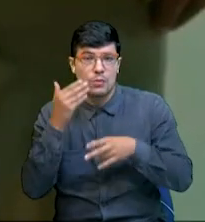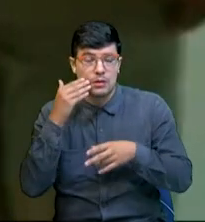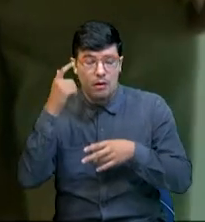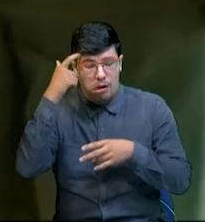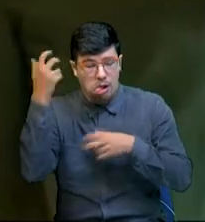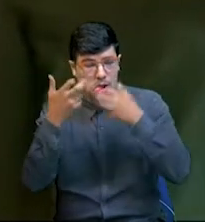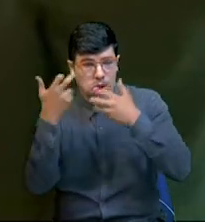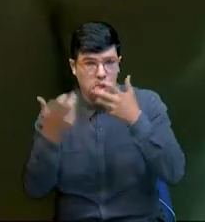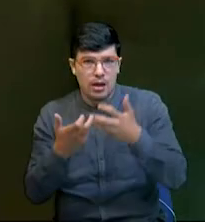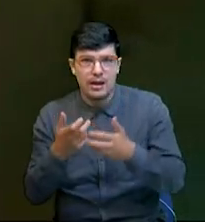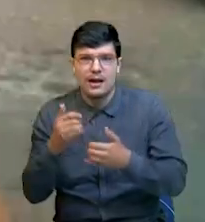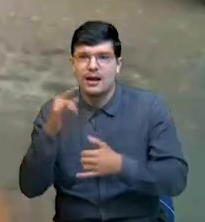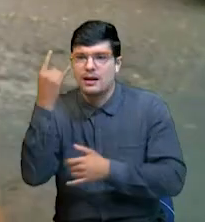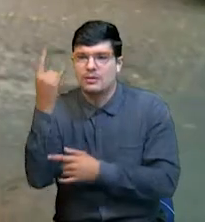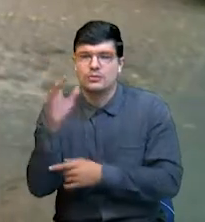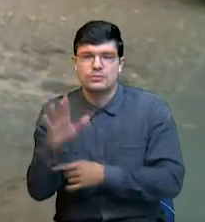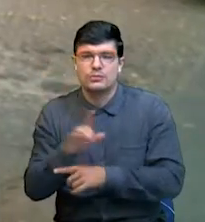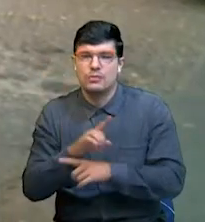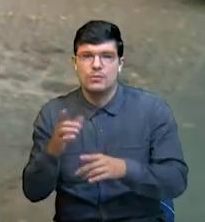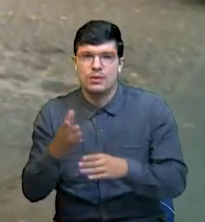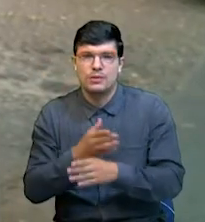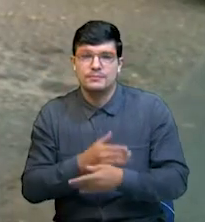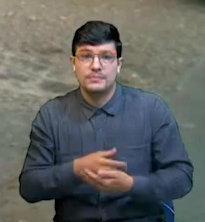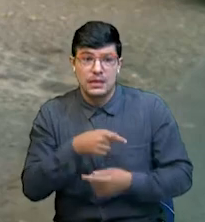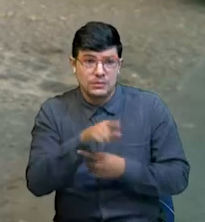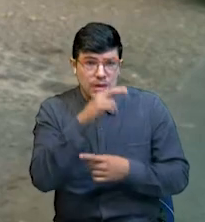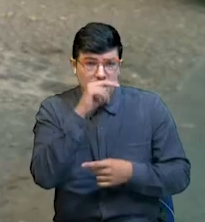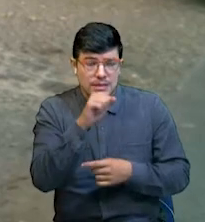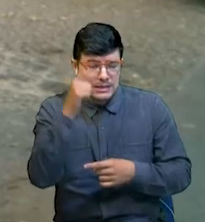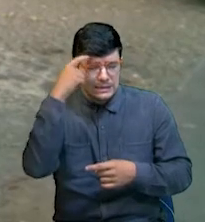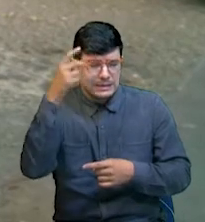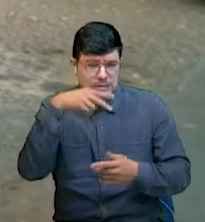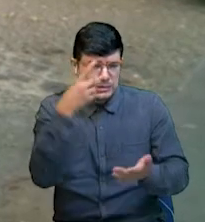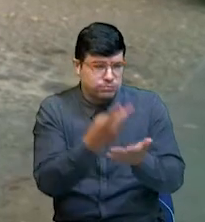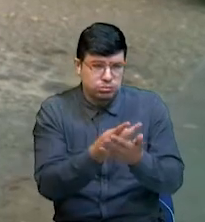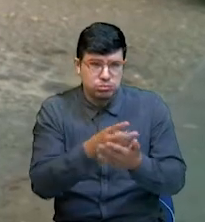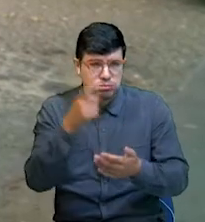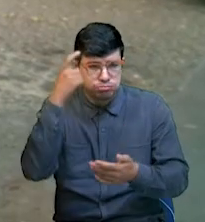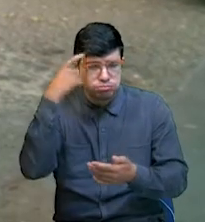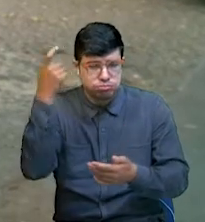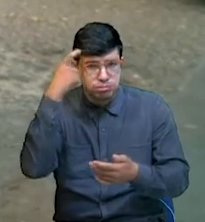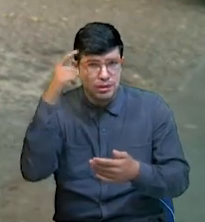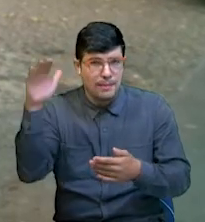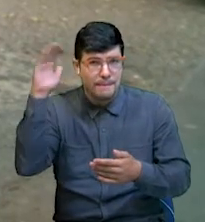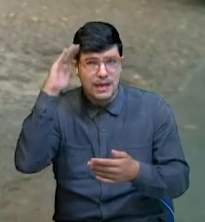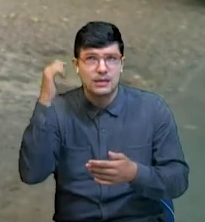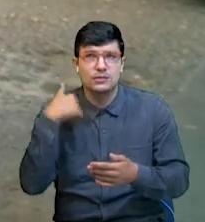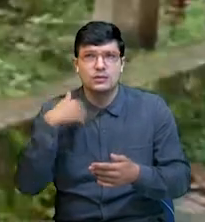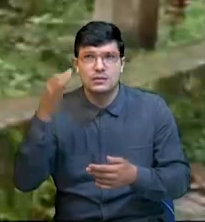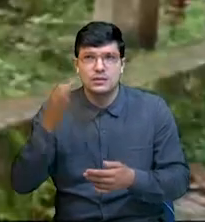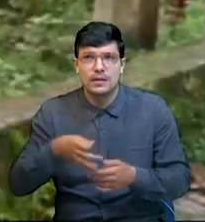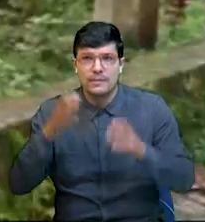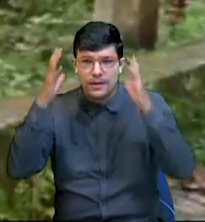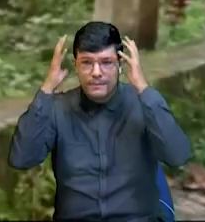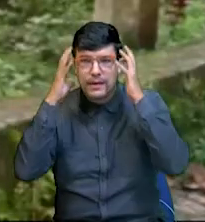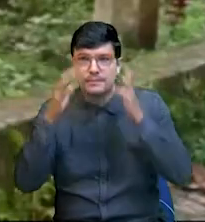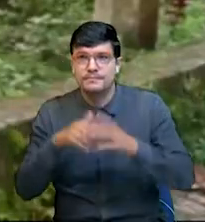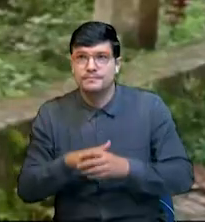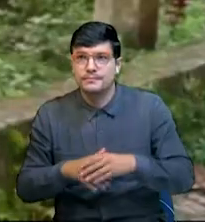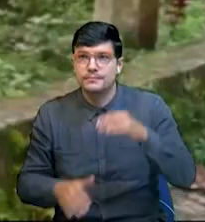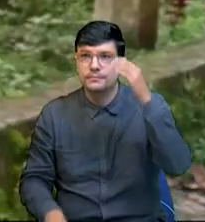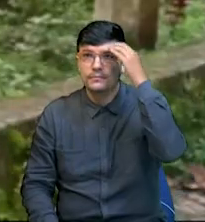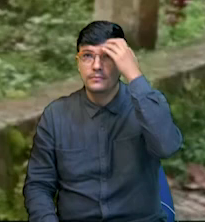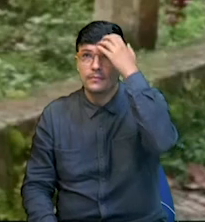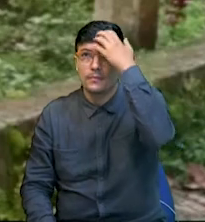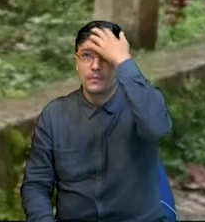golpes no agraven su estado de salud. La niña se golpea muchísimo la cabeza, por eso le mantengo el casco. El síndrome ha